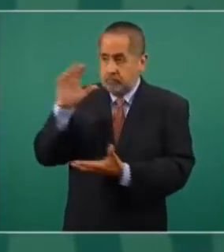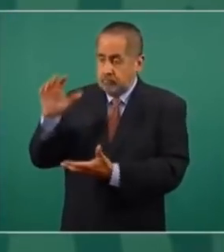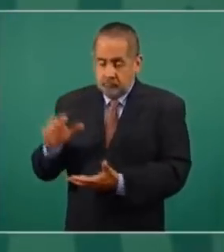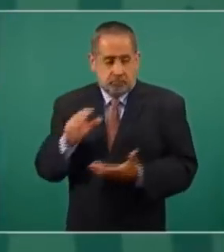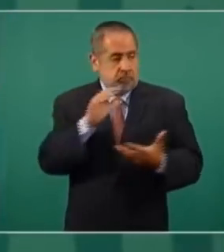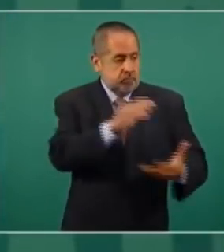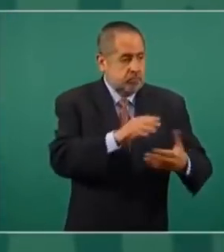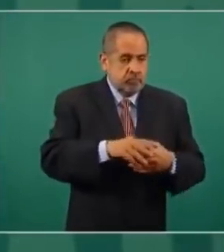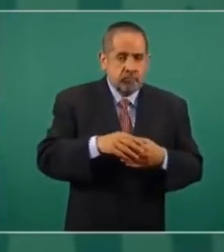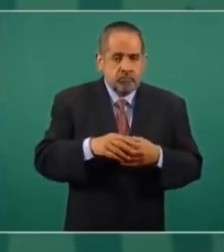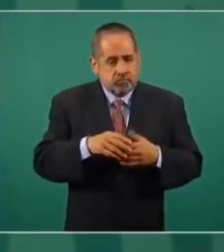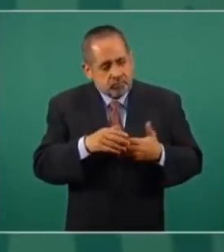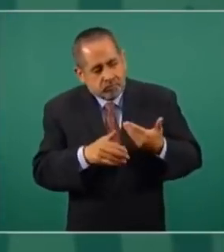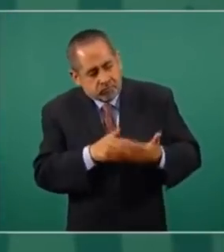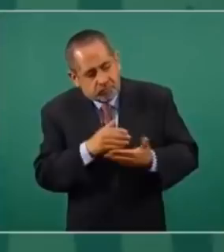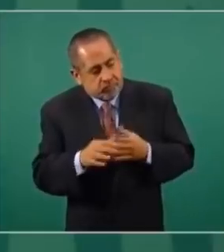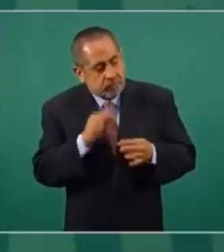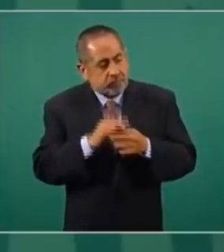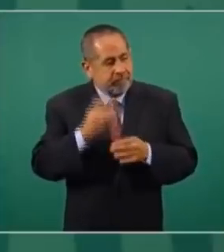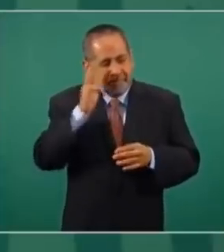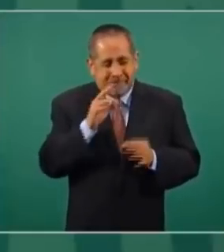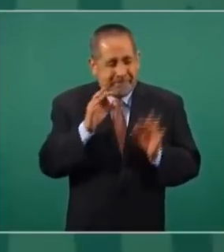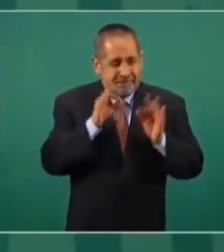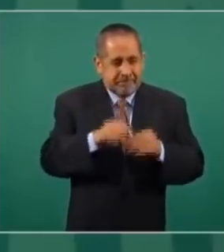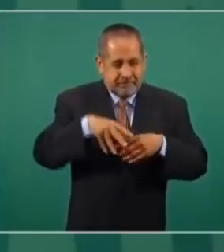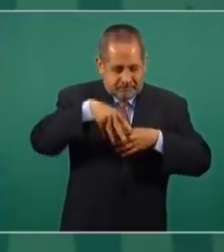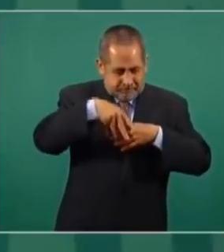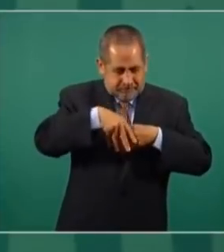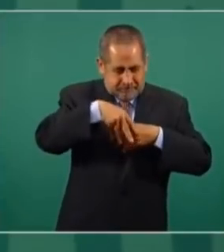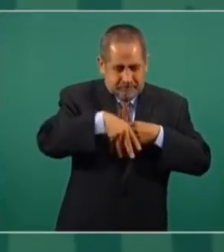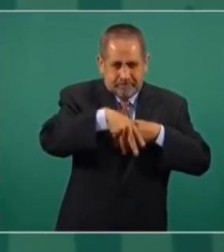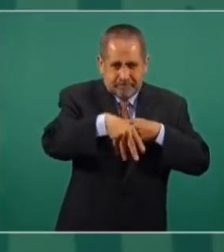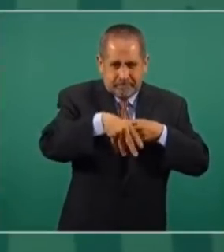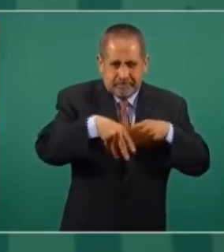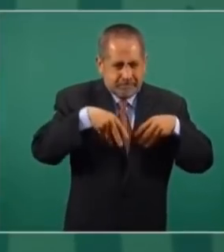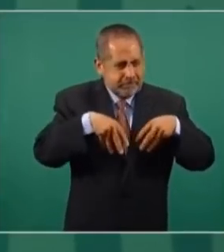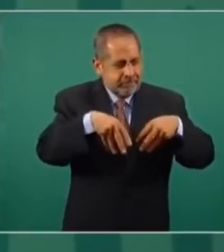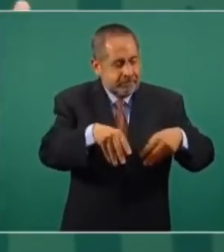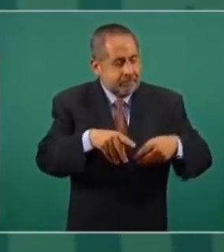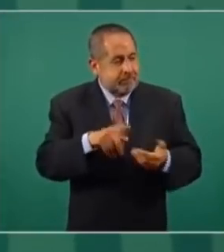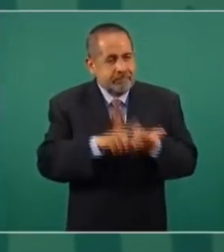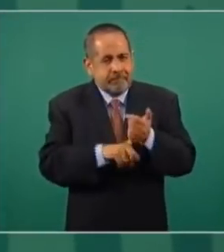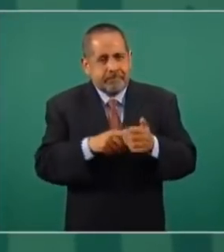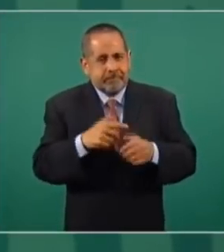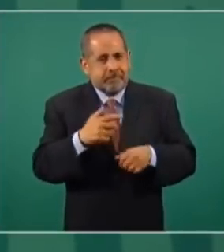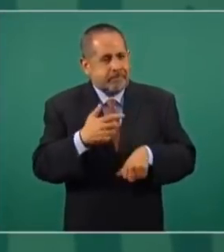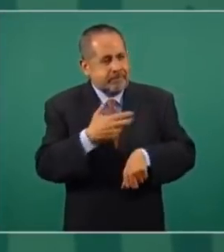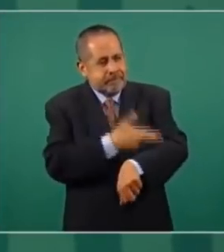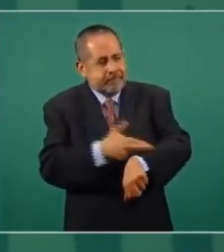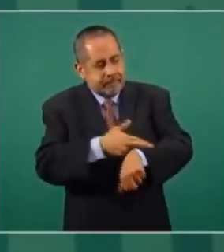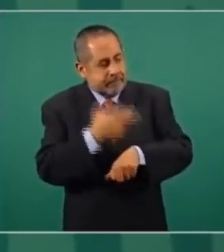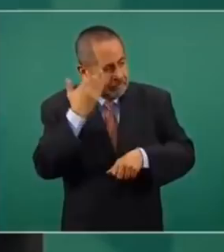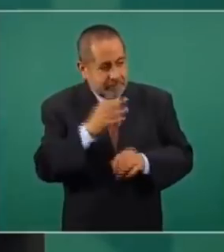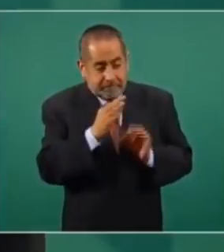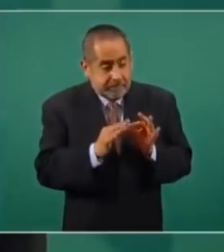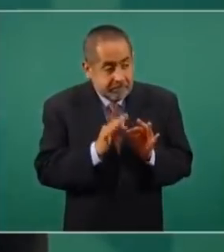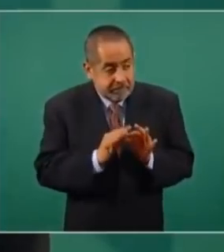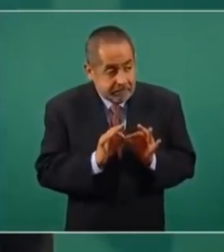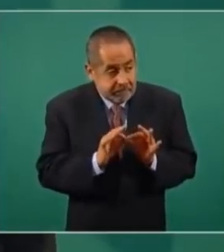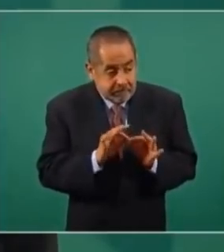llenado, luego otro, hasta que todo esté perfecto, más los tiempos biológicos que ya expliqué.